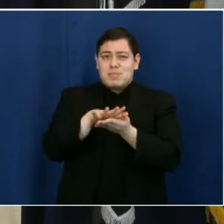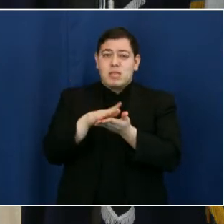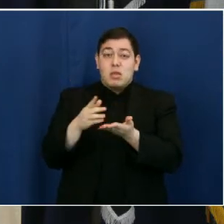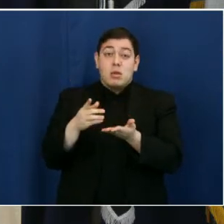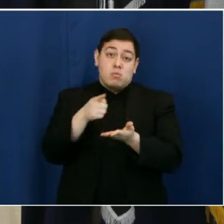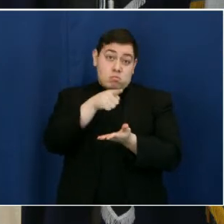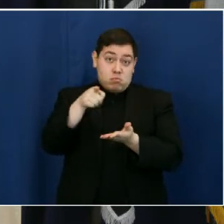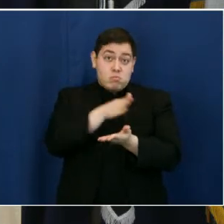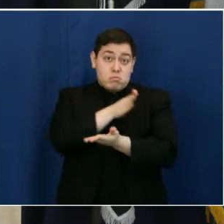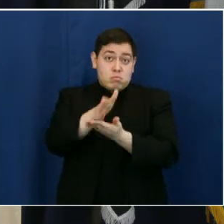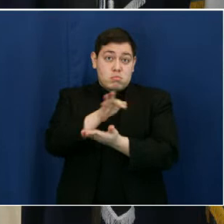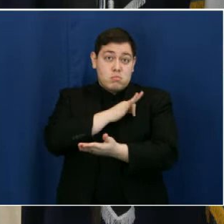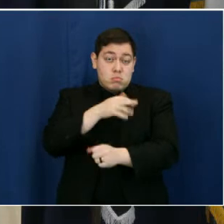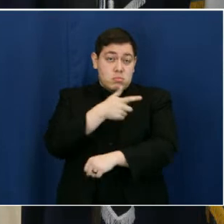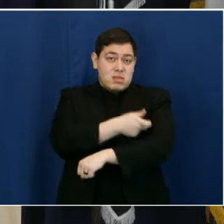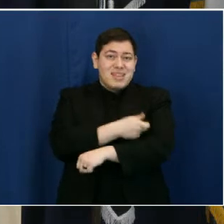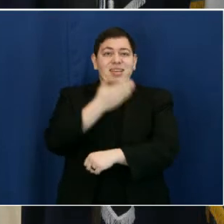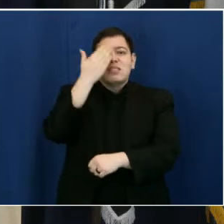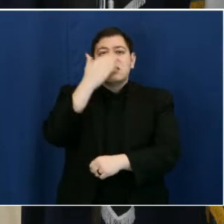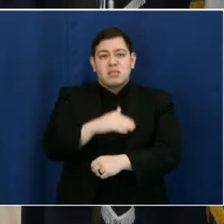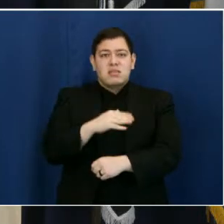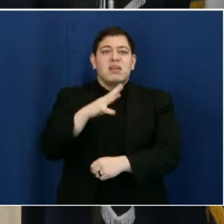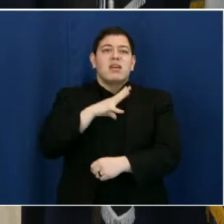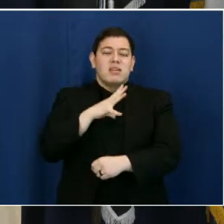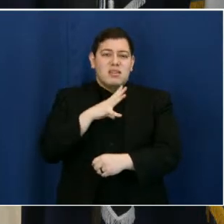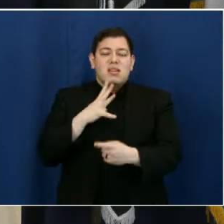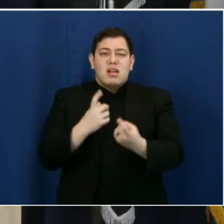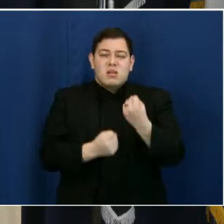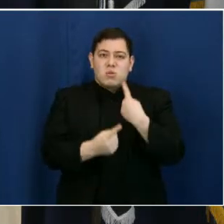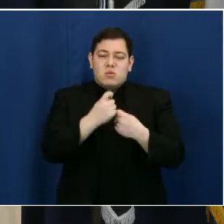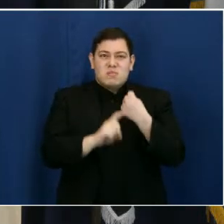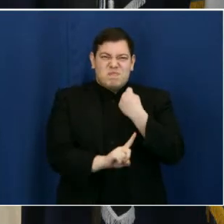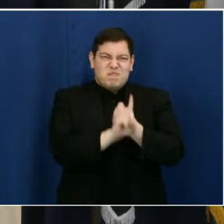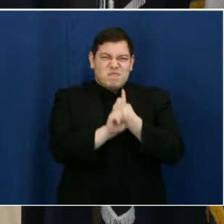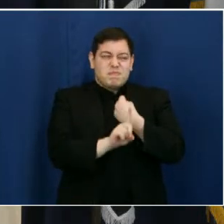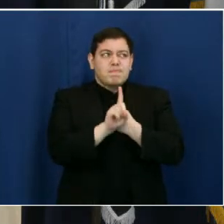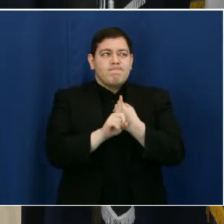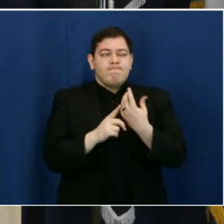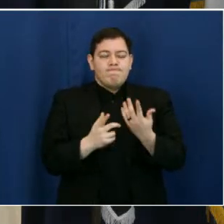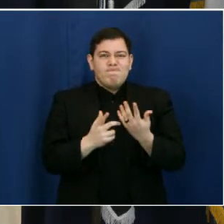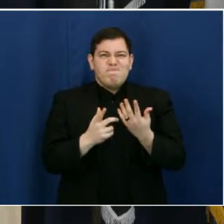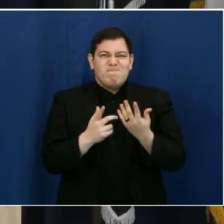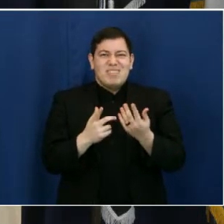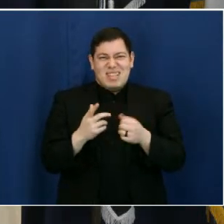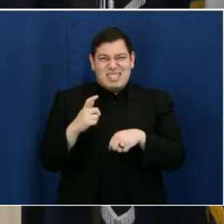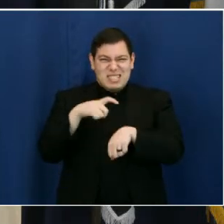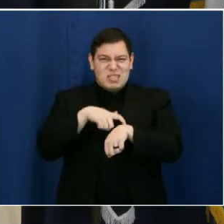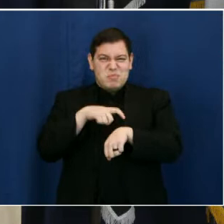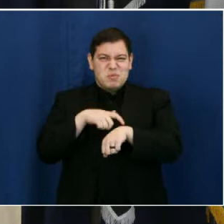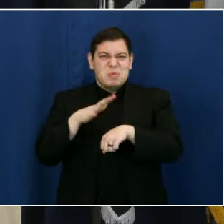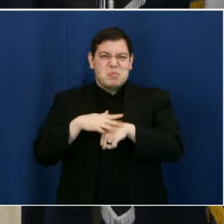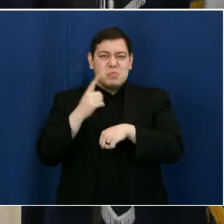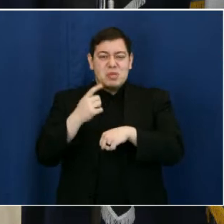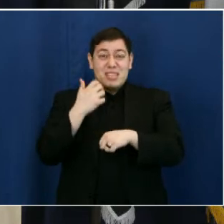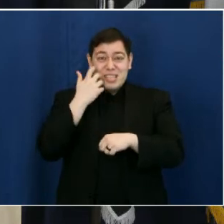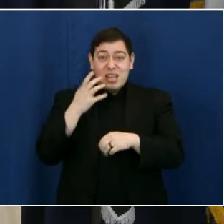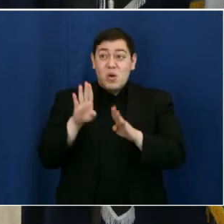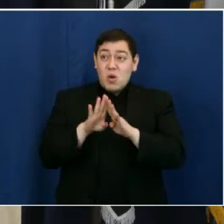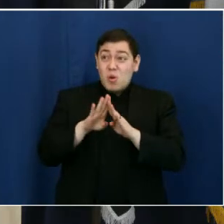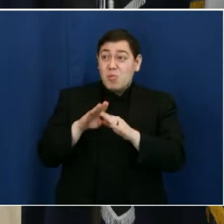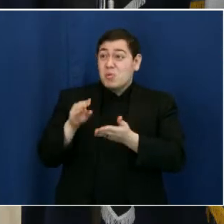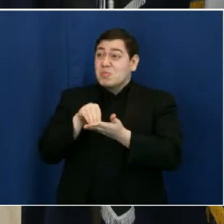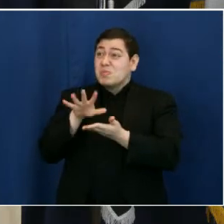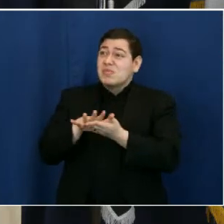vacunarse. Sabemos que ha habido problemas con el tiempo, ¿verdad?, que está durando para encontrar una